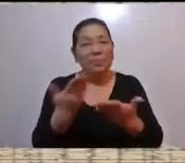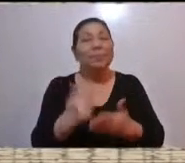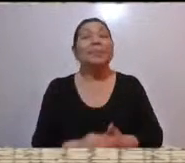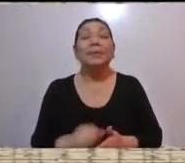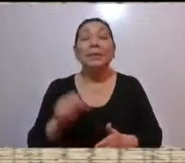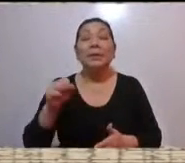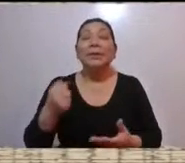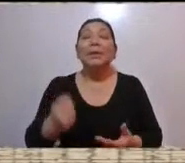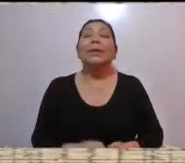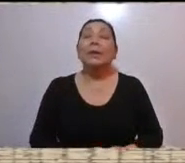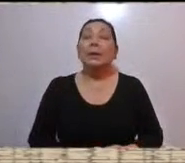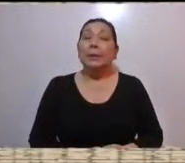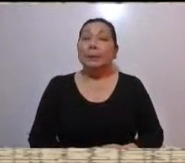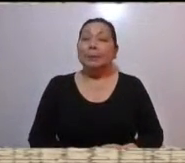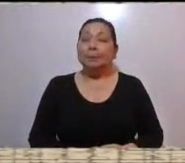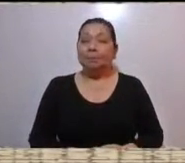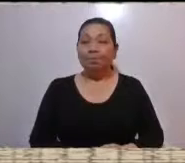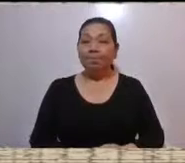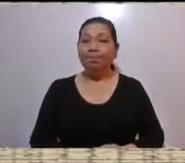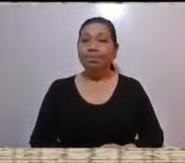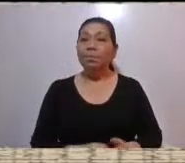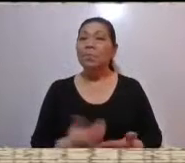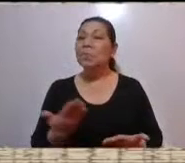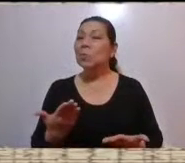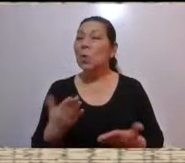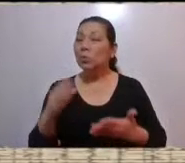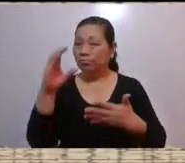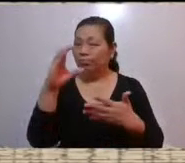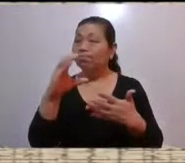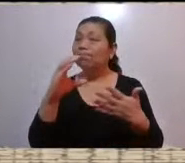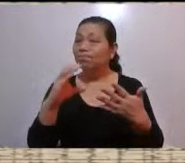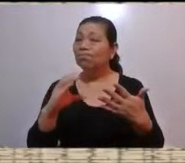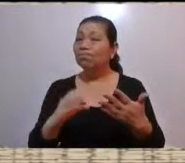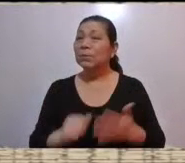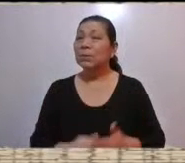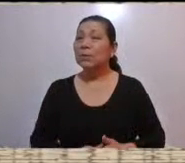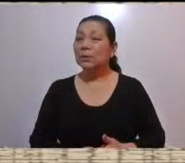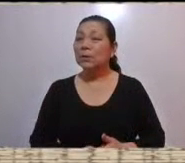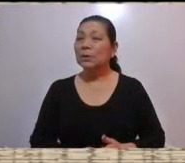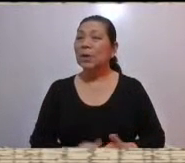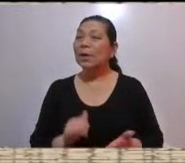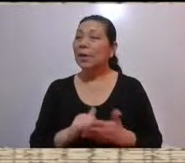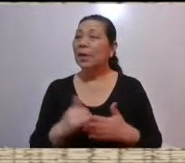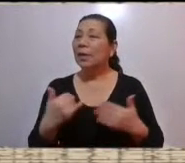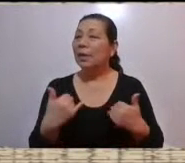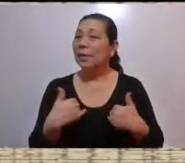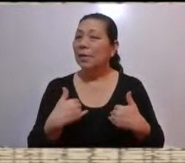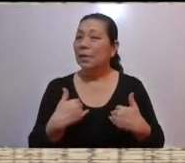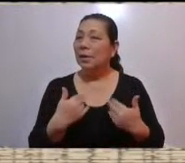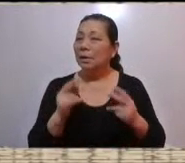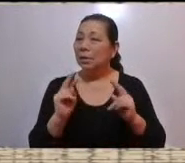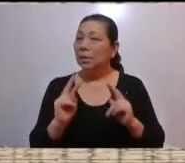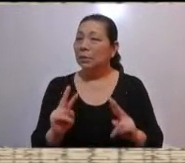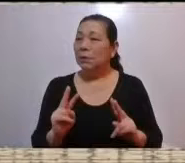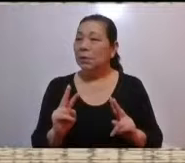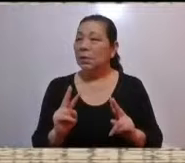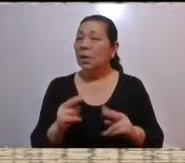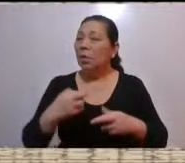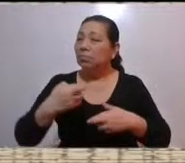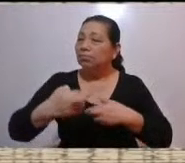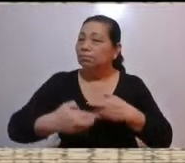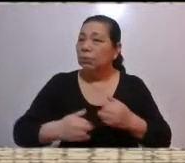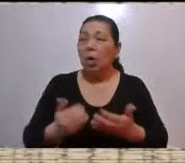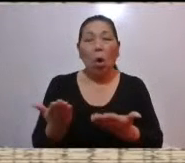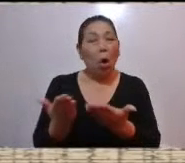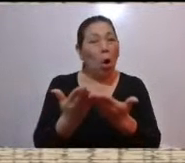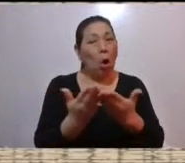características? Sí, doctora, ¿cómo no? Son características que tienen que ver